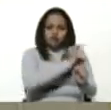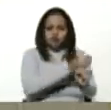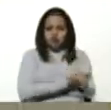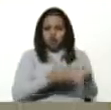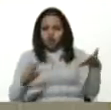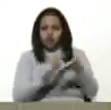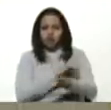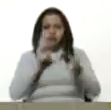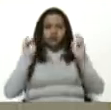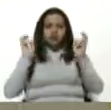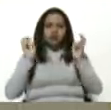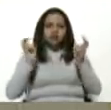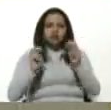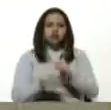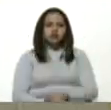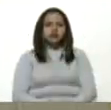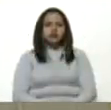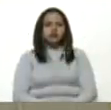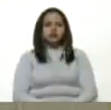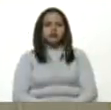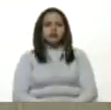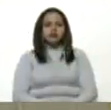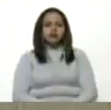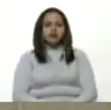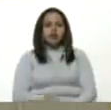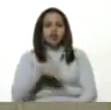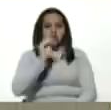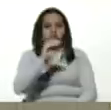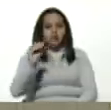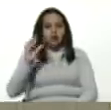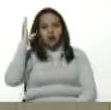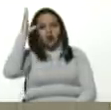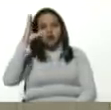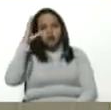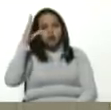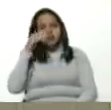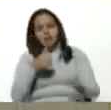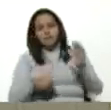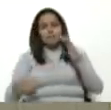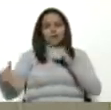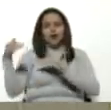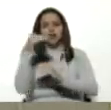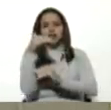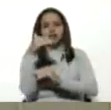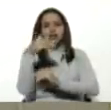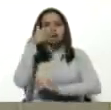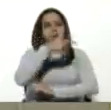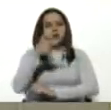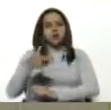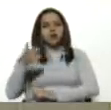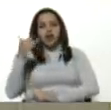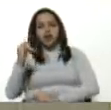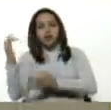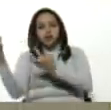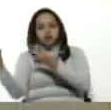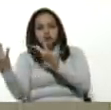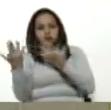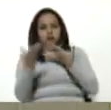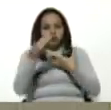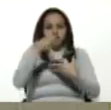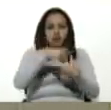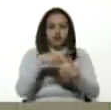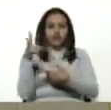este tema. Es un llamado a la conciencia máxima de los compatriotas que están regresando, pero también